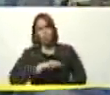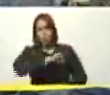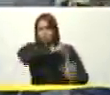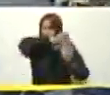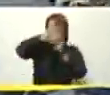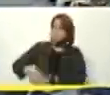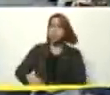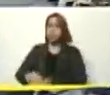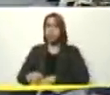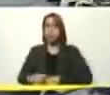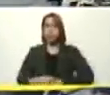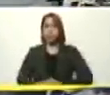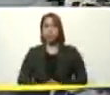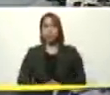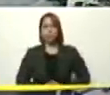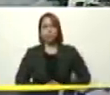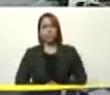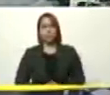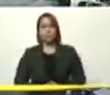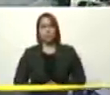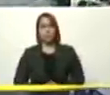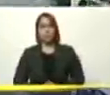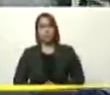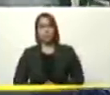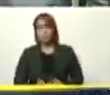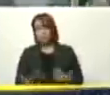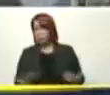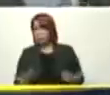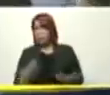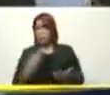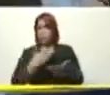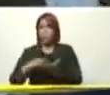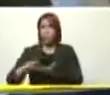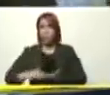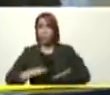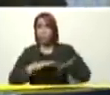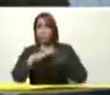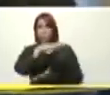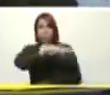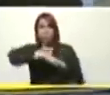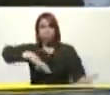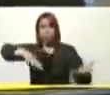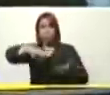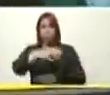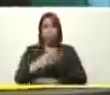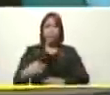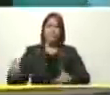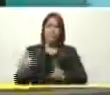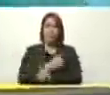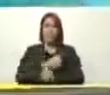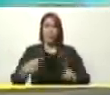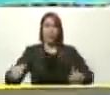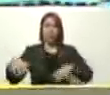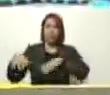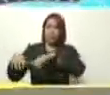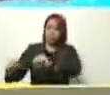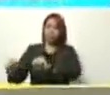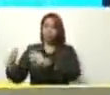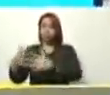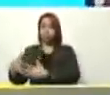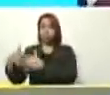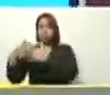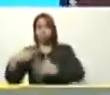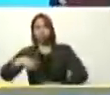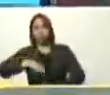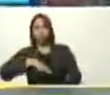vencido las consecuencias criminales de las agresiones imperiales! Y